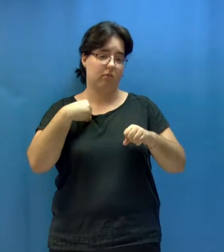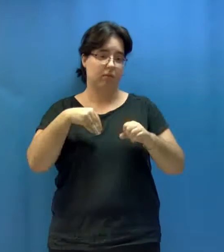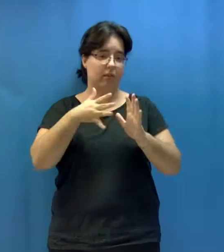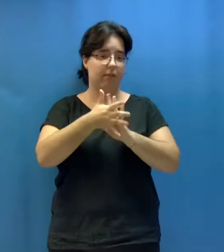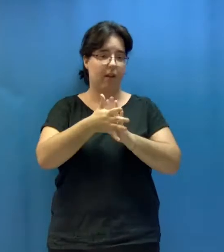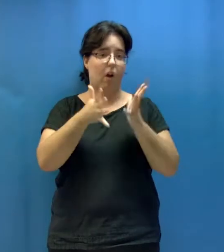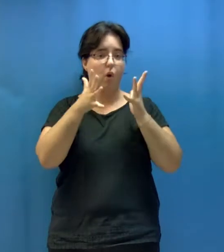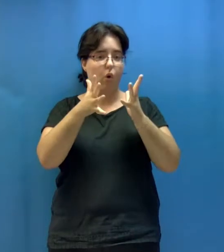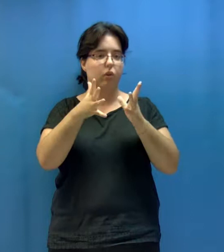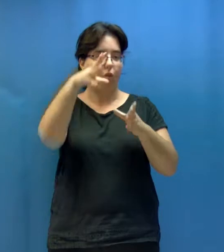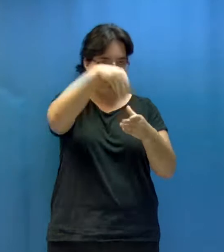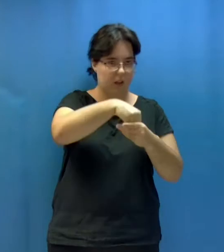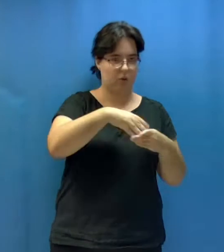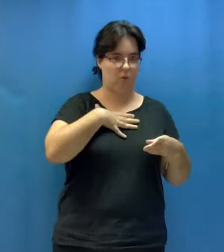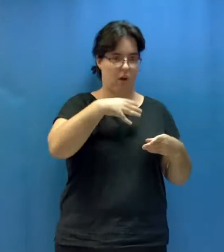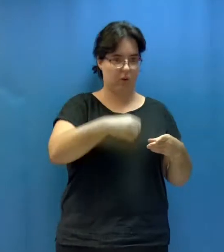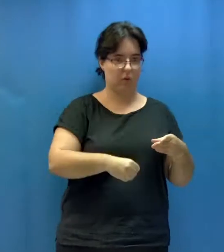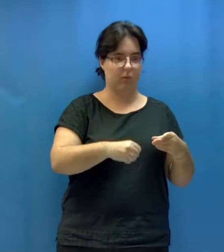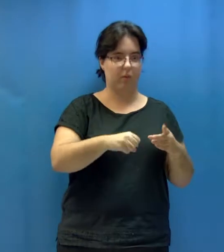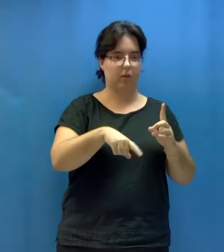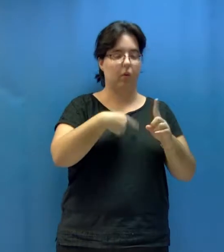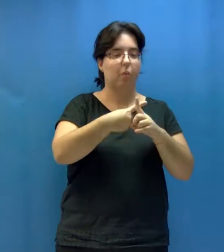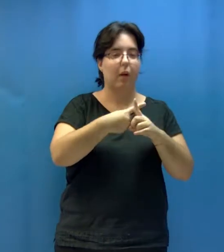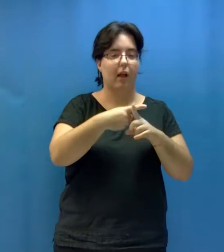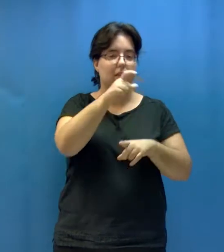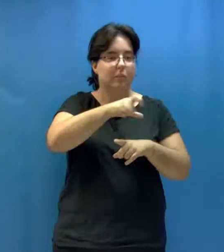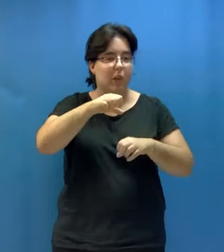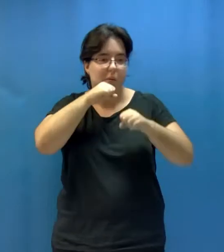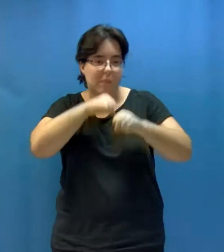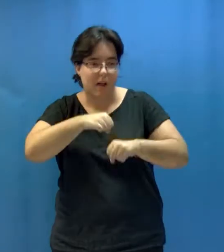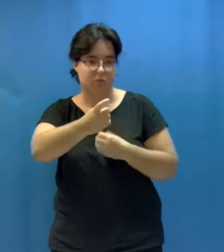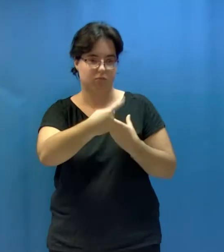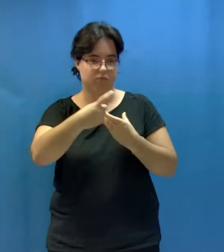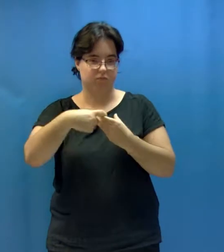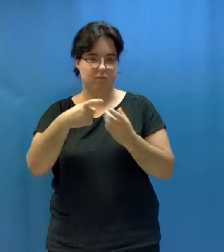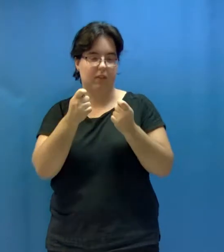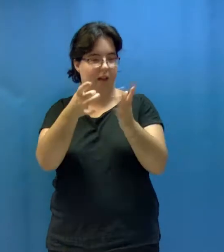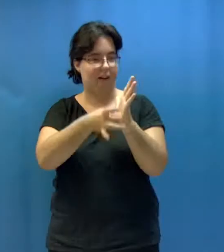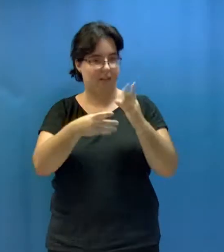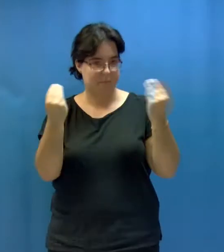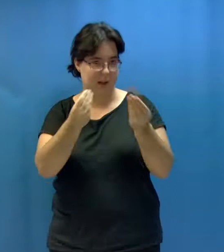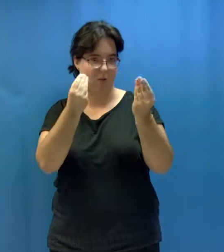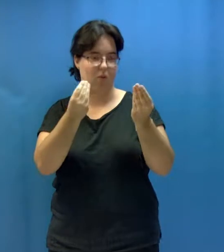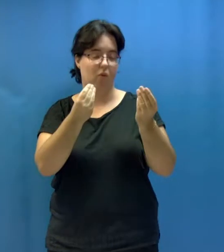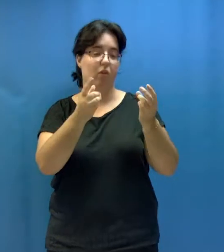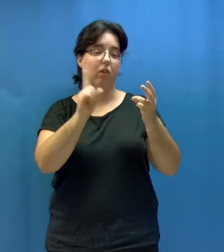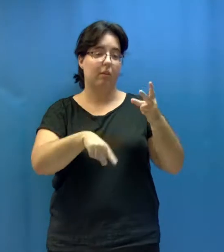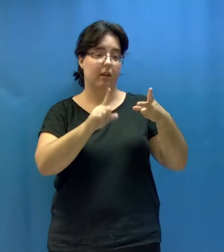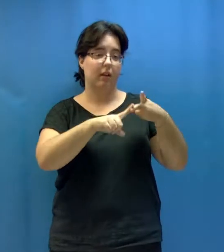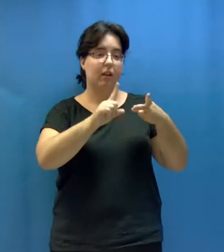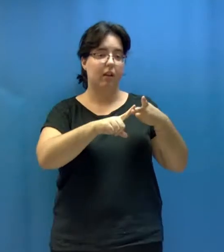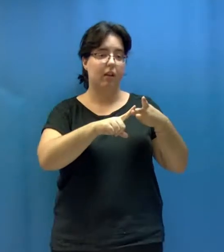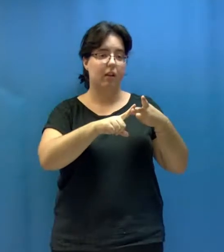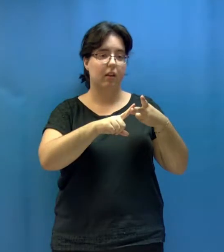ciudadana municipal con competencias en materia de promoción del envejecimiento activo y mejora de la calidad de vida de las personas mayores. Segundo, determinar la siguiente composición